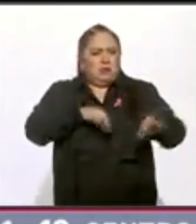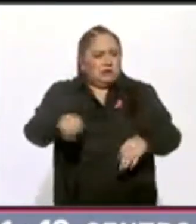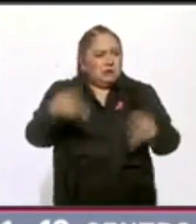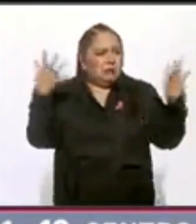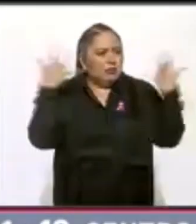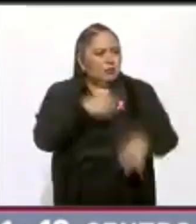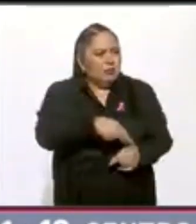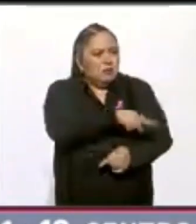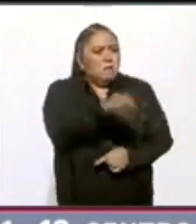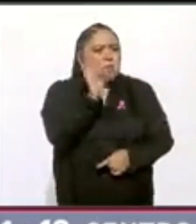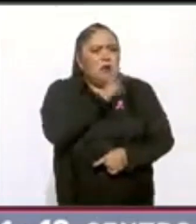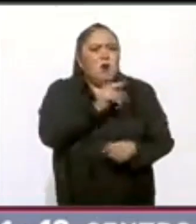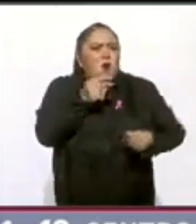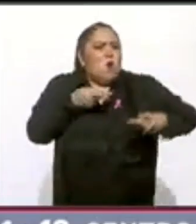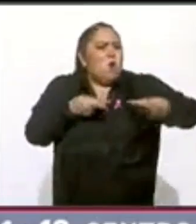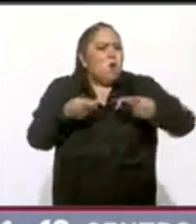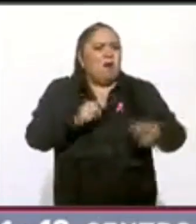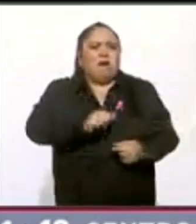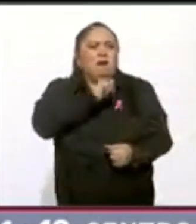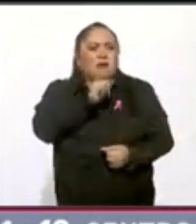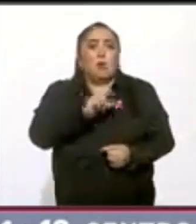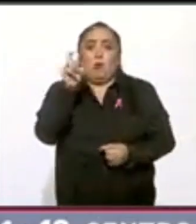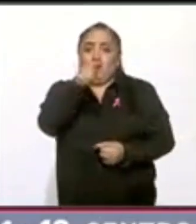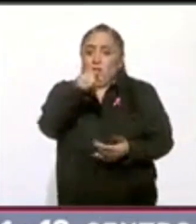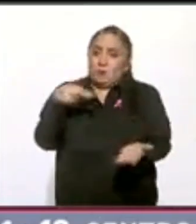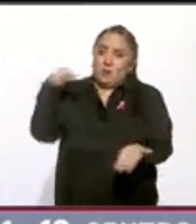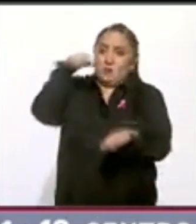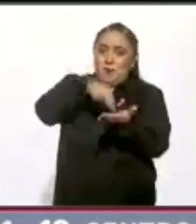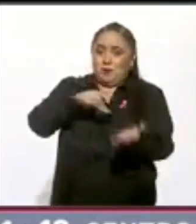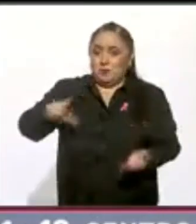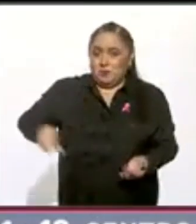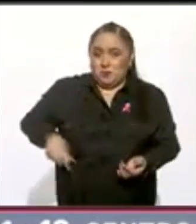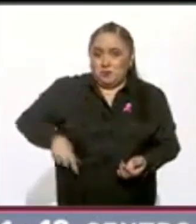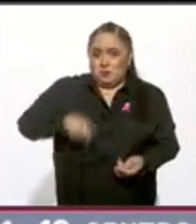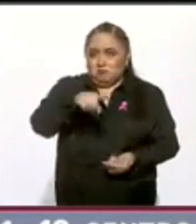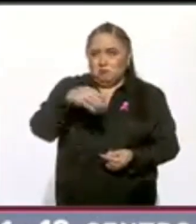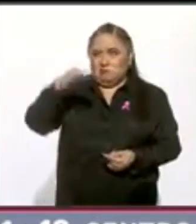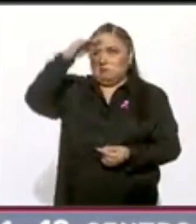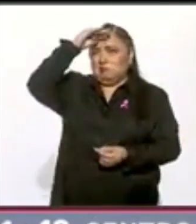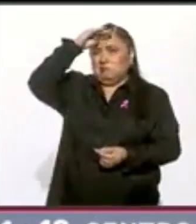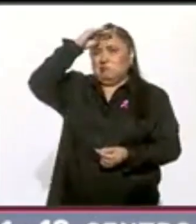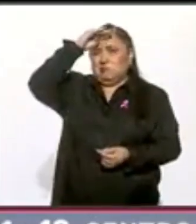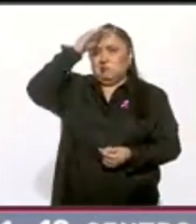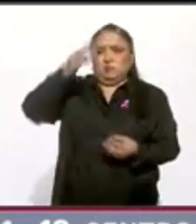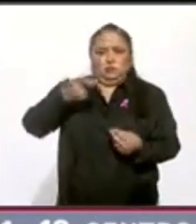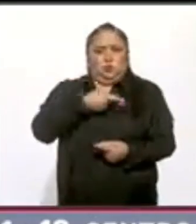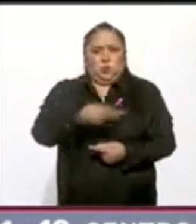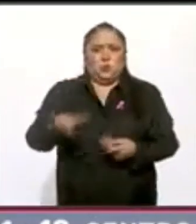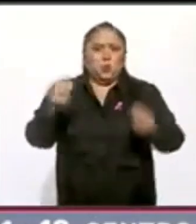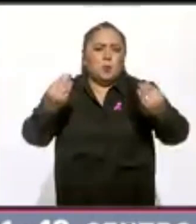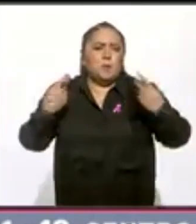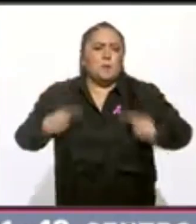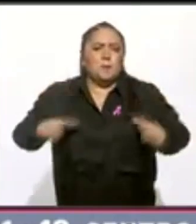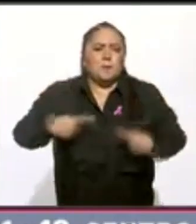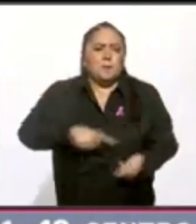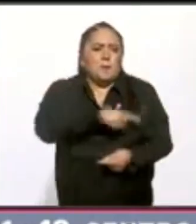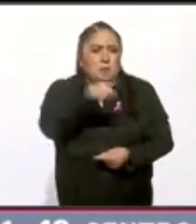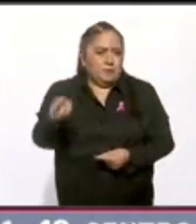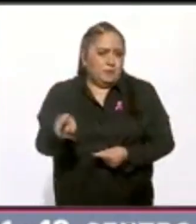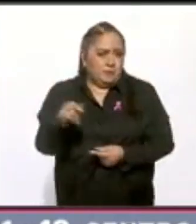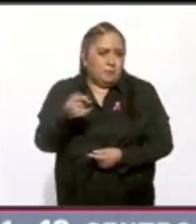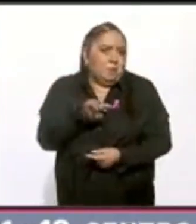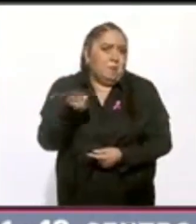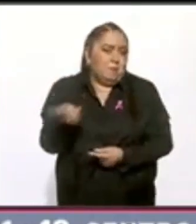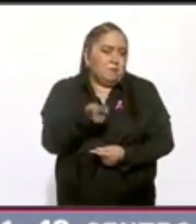muy difíciles de resolver. Cuando llegó al gobierno de la ciudad, pensó mucha gente que no podría.